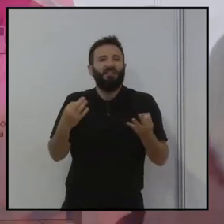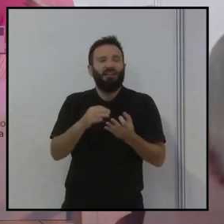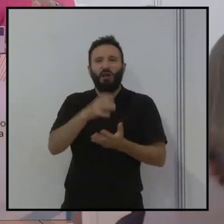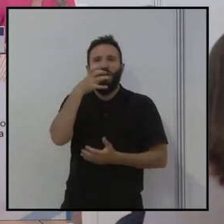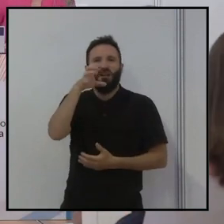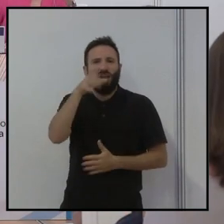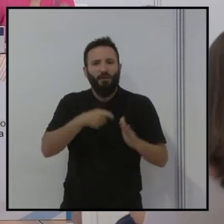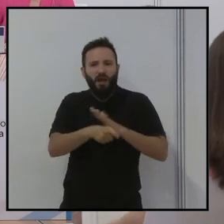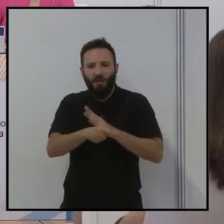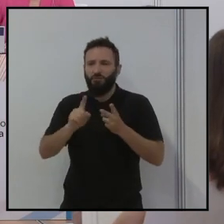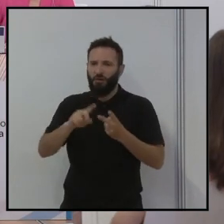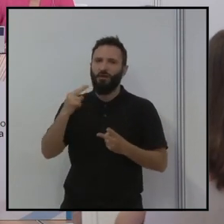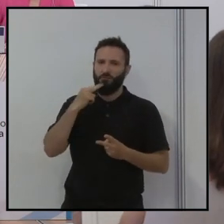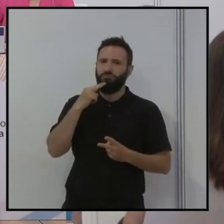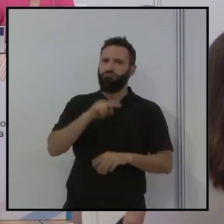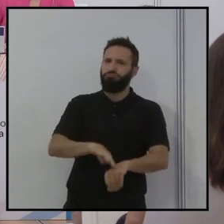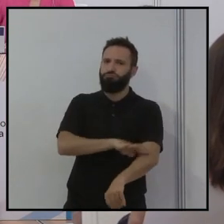horror, ¿eh? Has puesto el dedo en